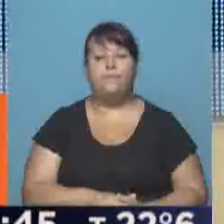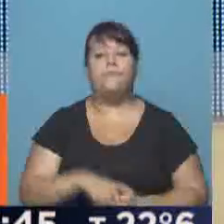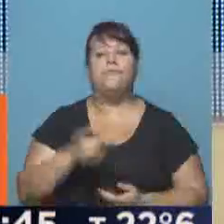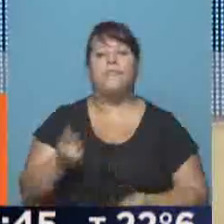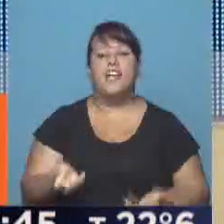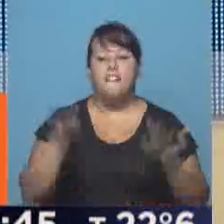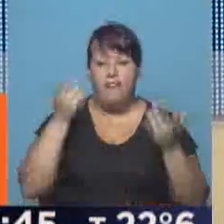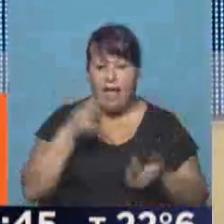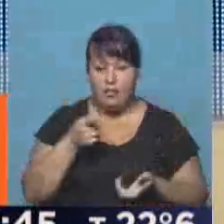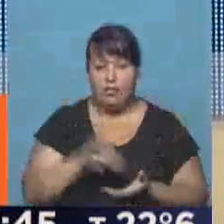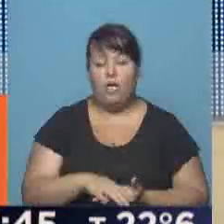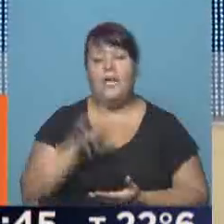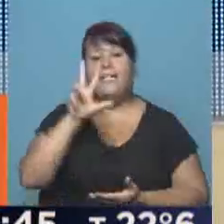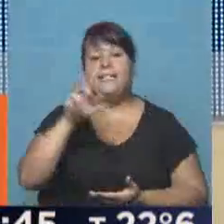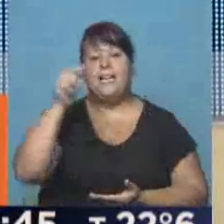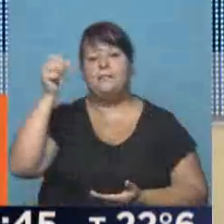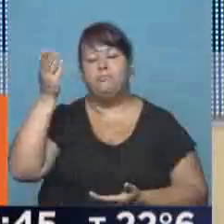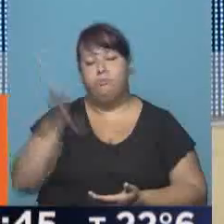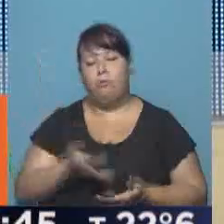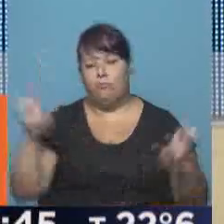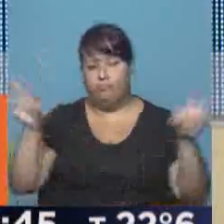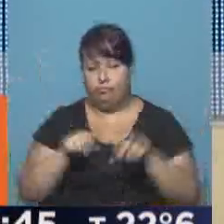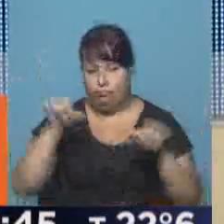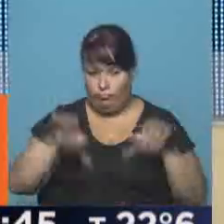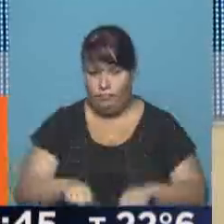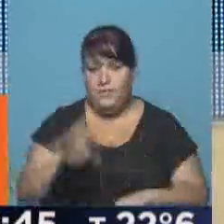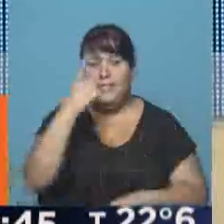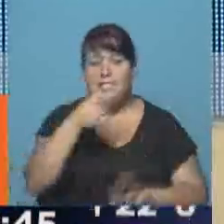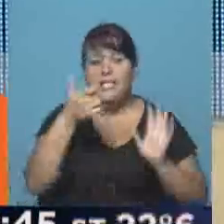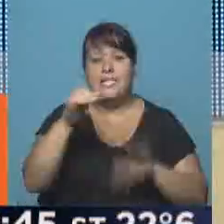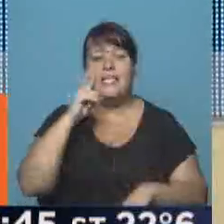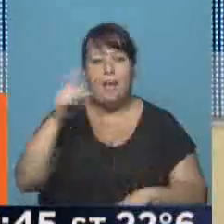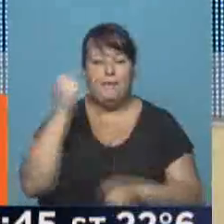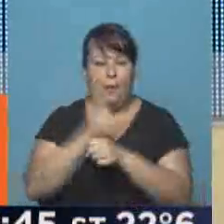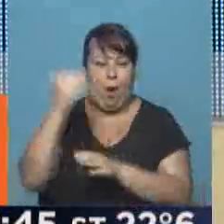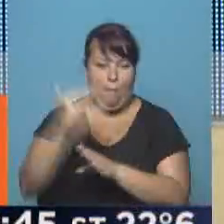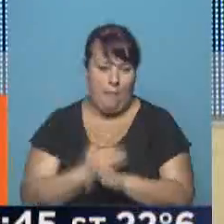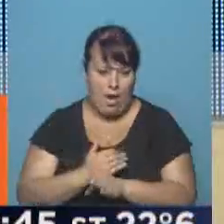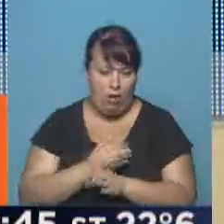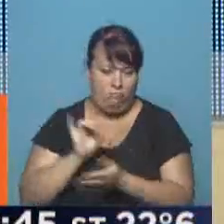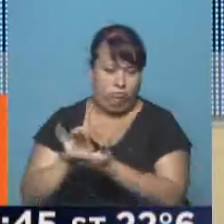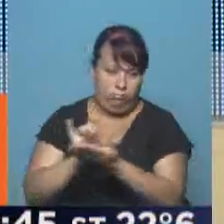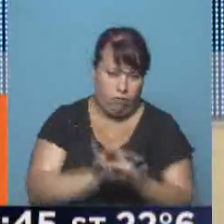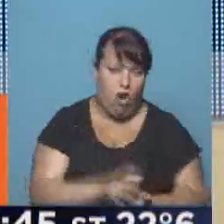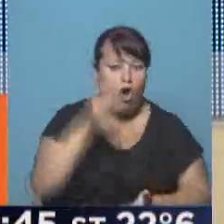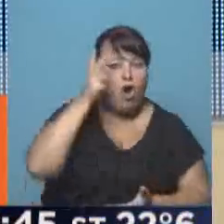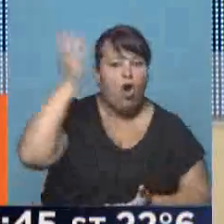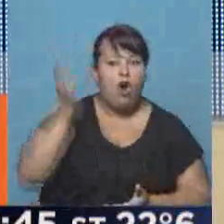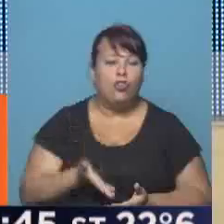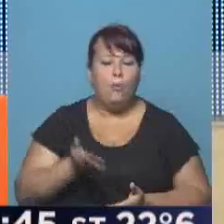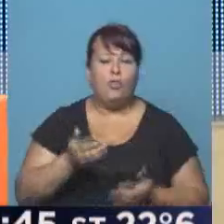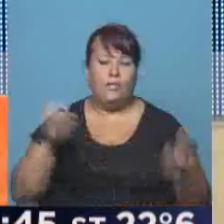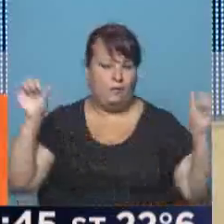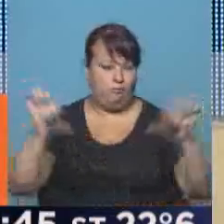inflación, 3 puntos de caída del producto, 160.000 empleos menos, 8% de